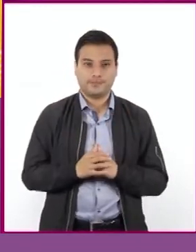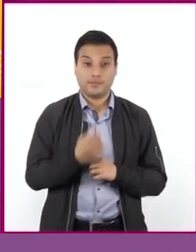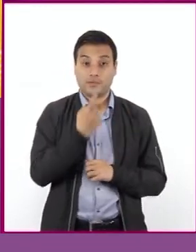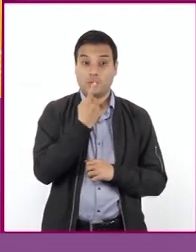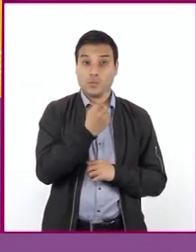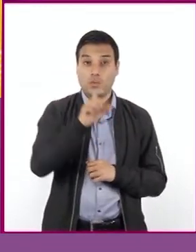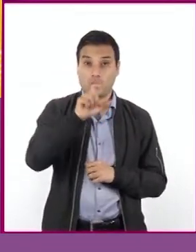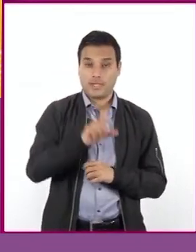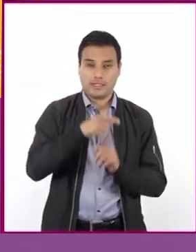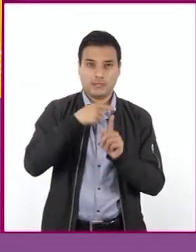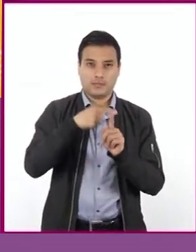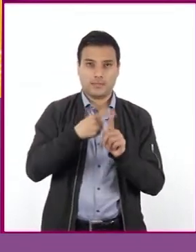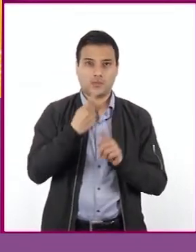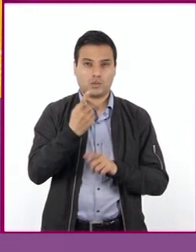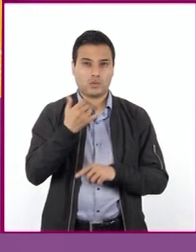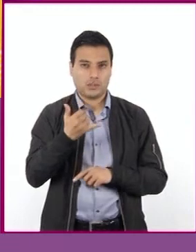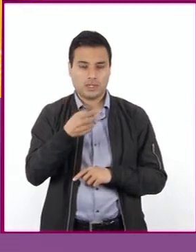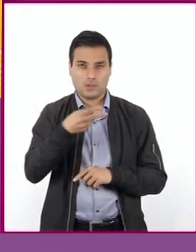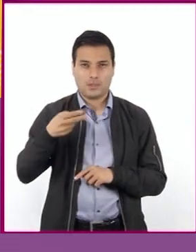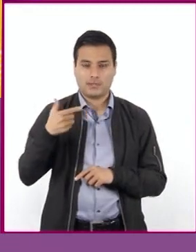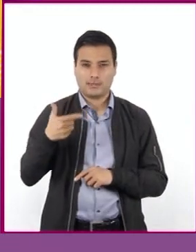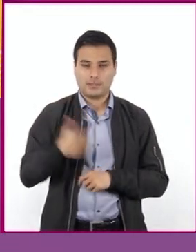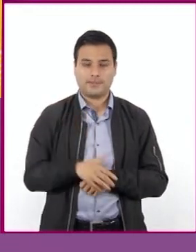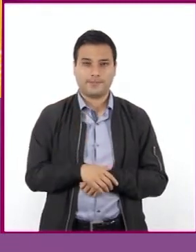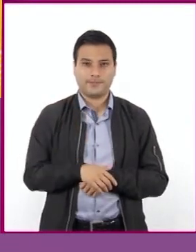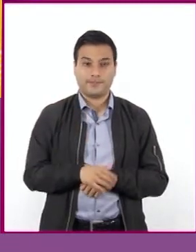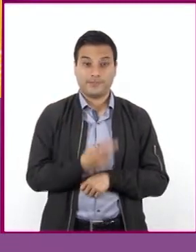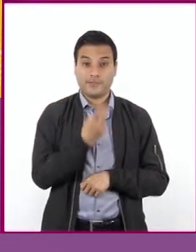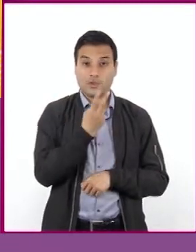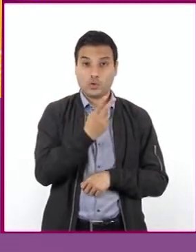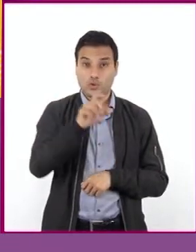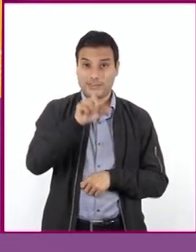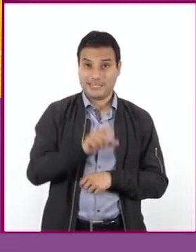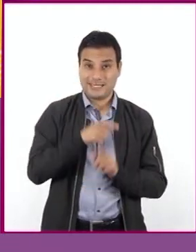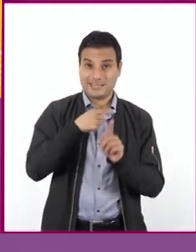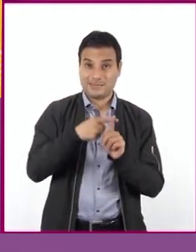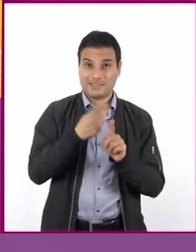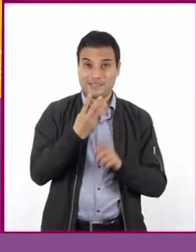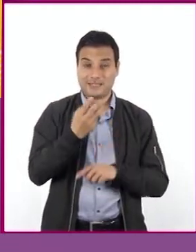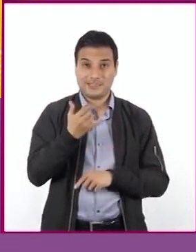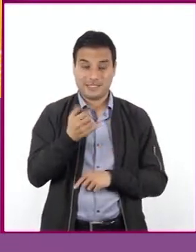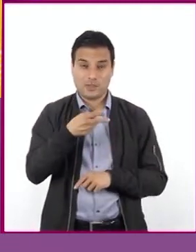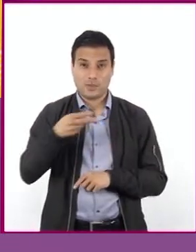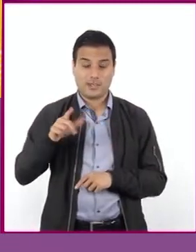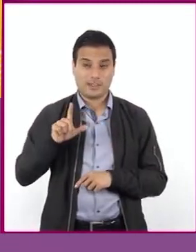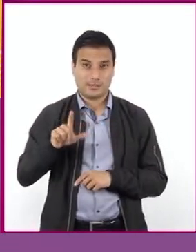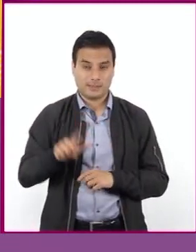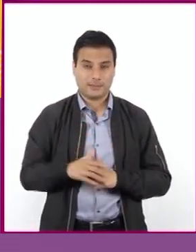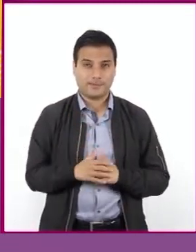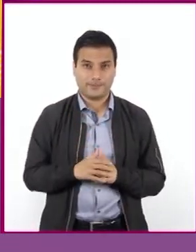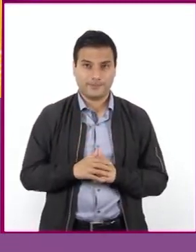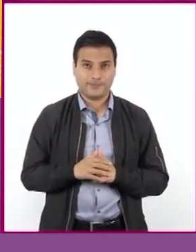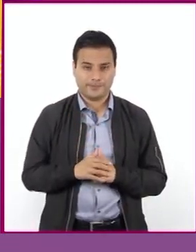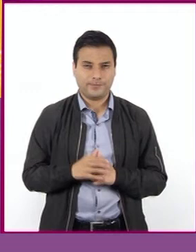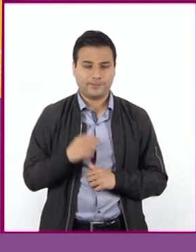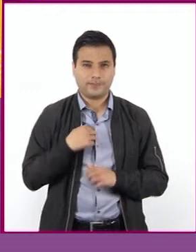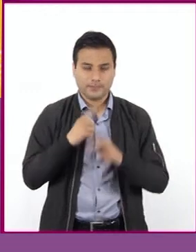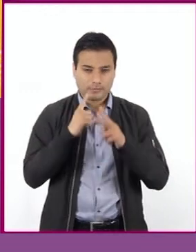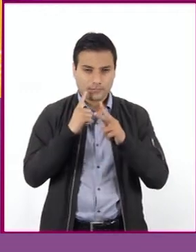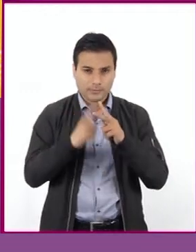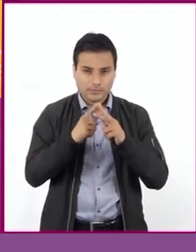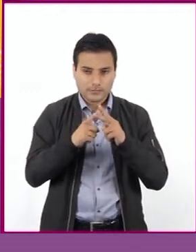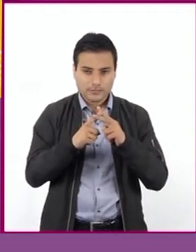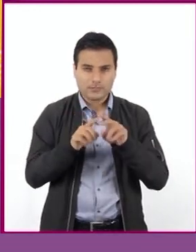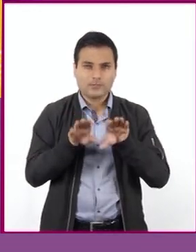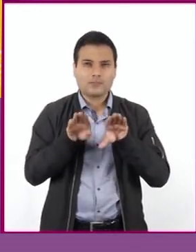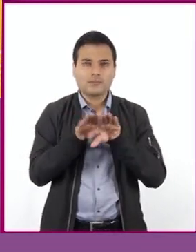1x más 1y igual a 7. 2x más 3y igual a 17. Para poder eliminar a